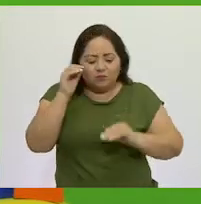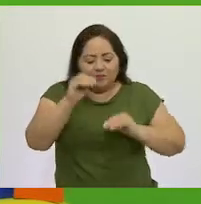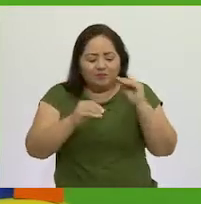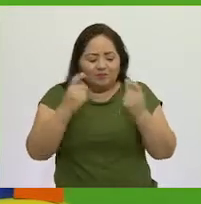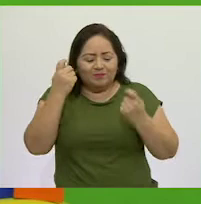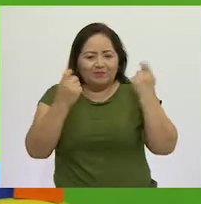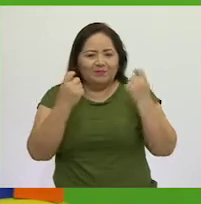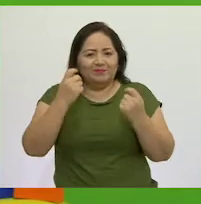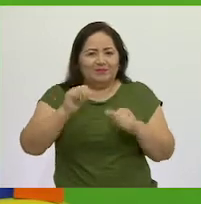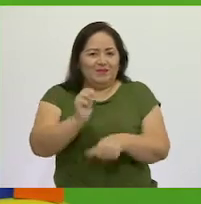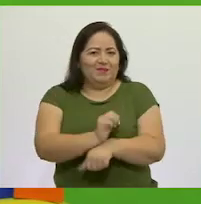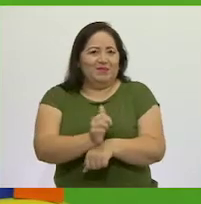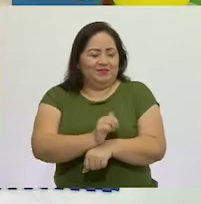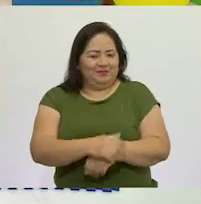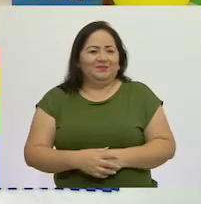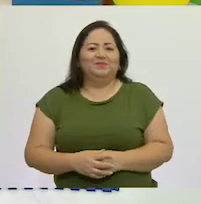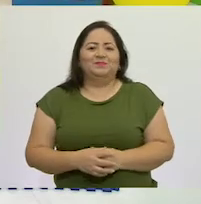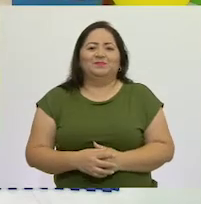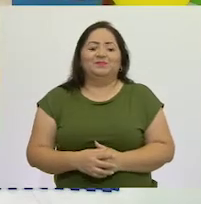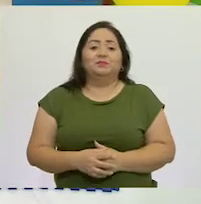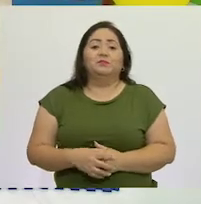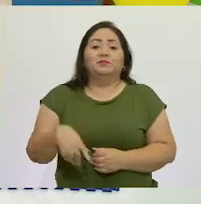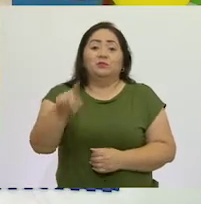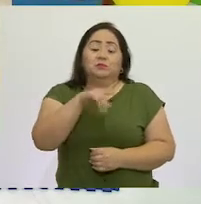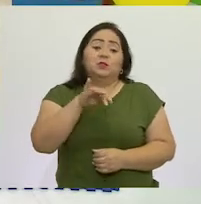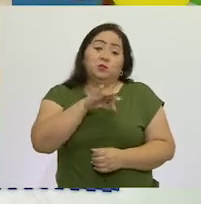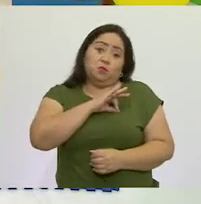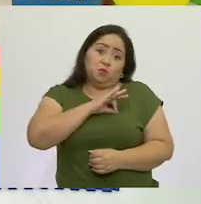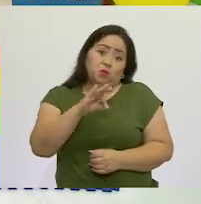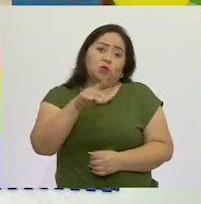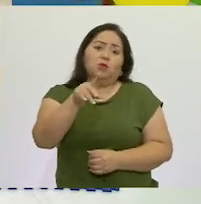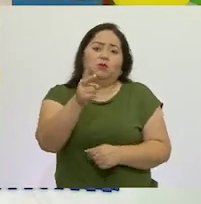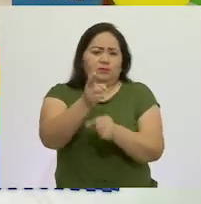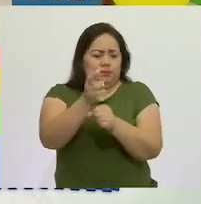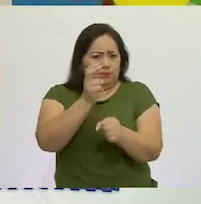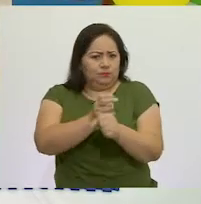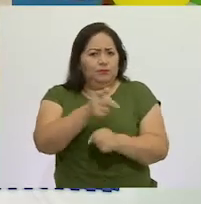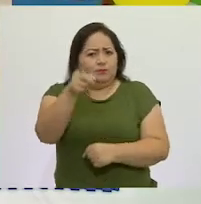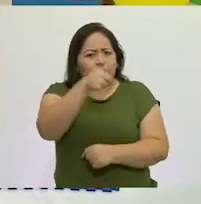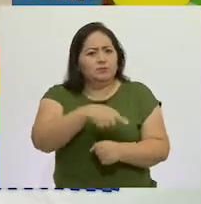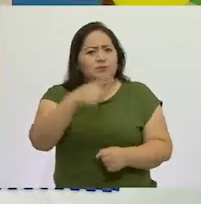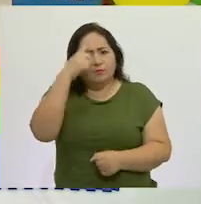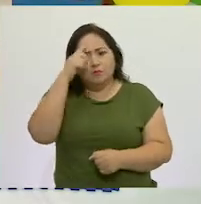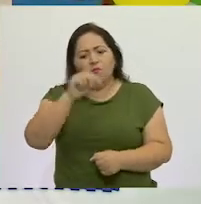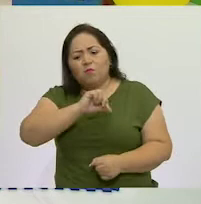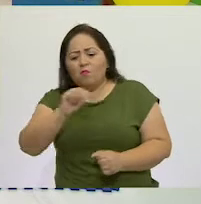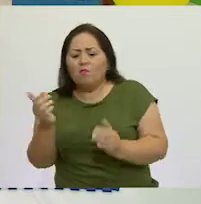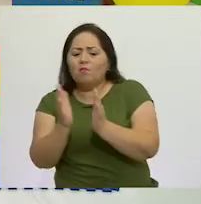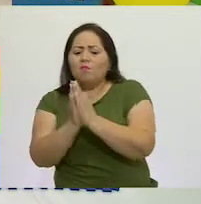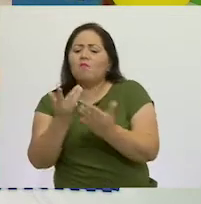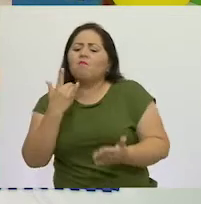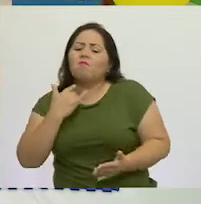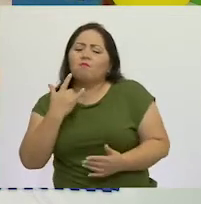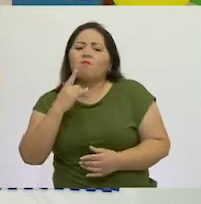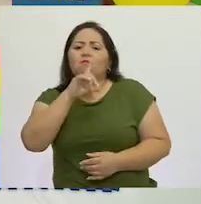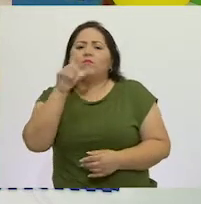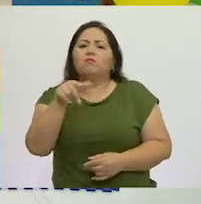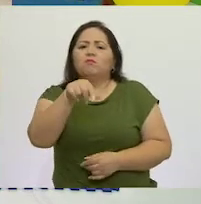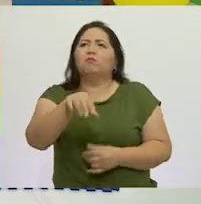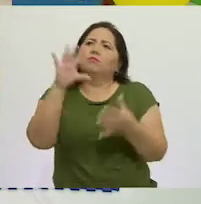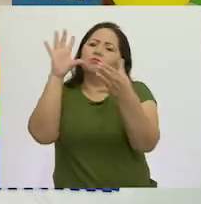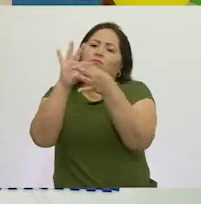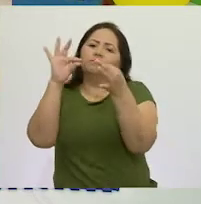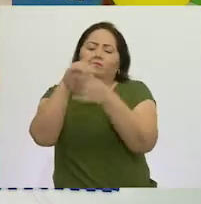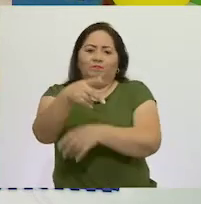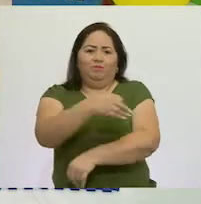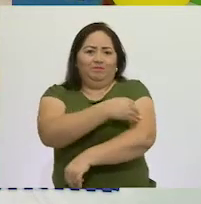expresión artística. Si les es posible, también los invitamos a que consulten otros libros y comenten el tema de hoy